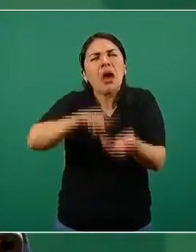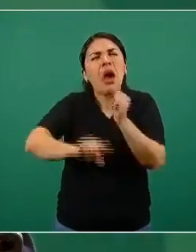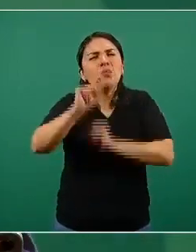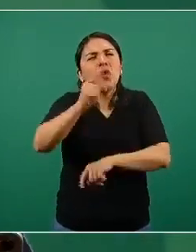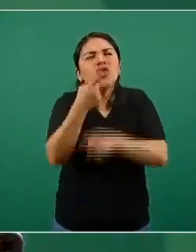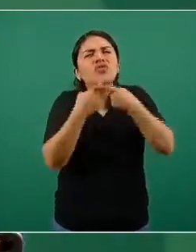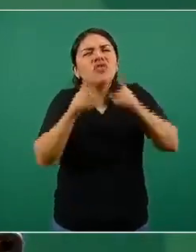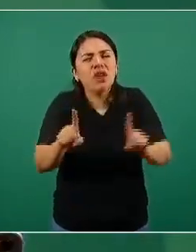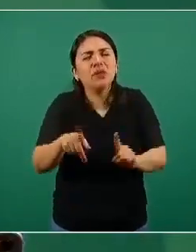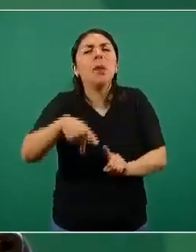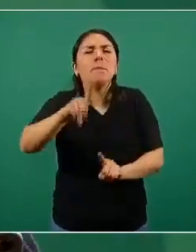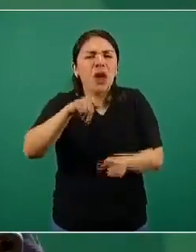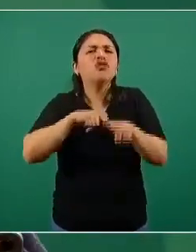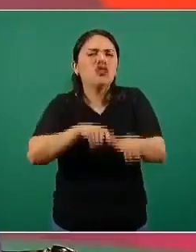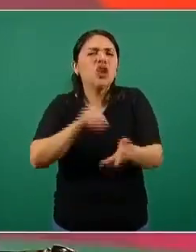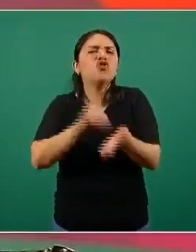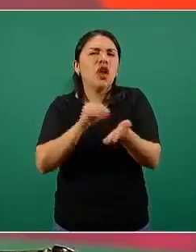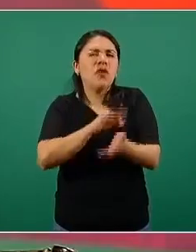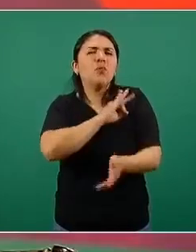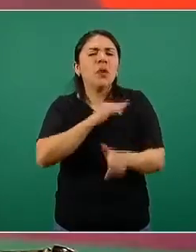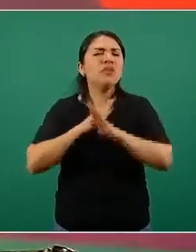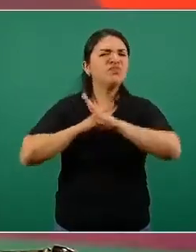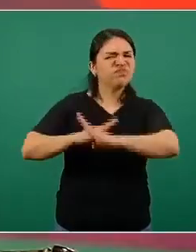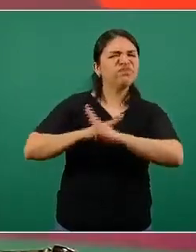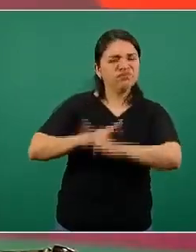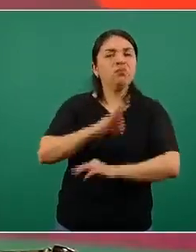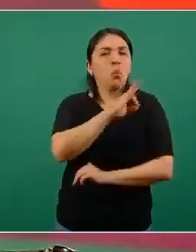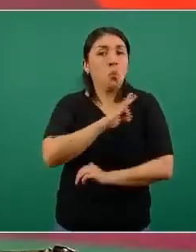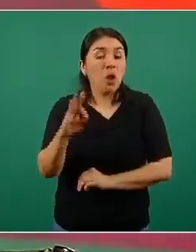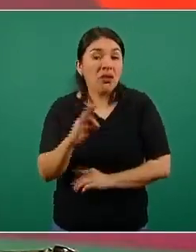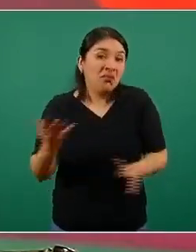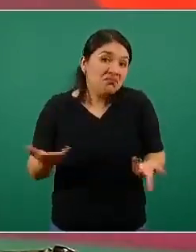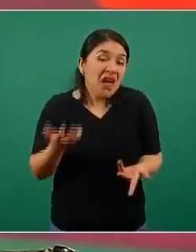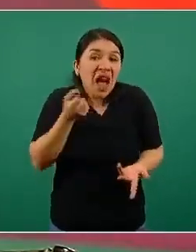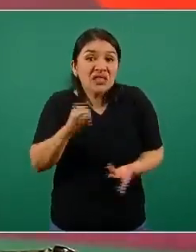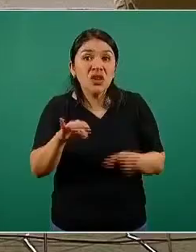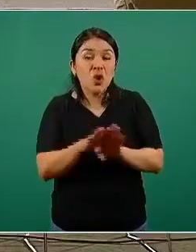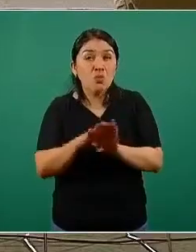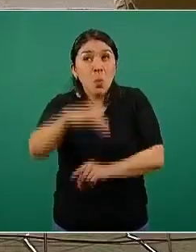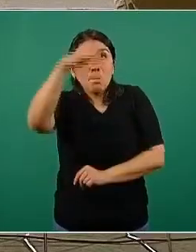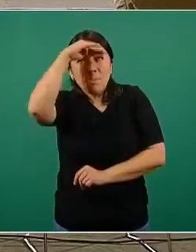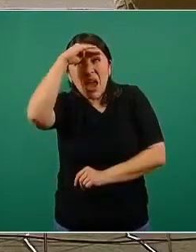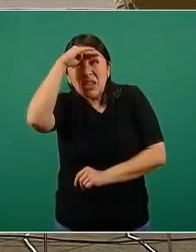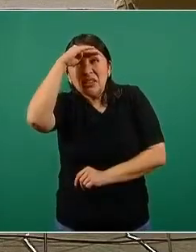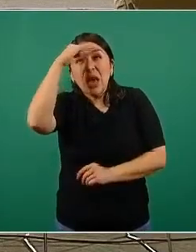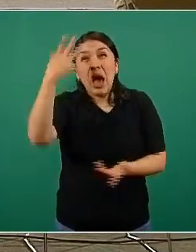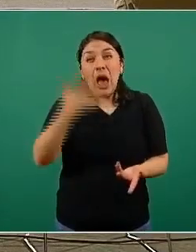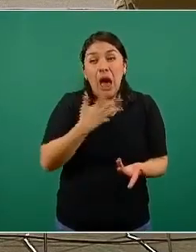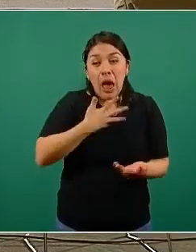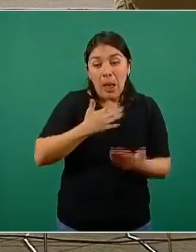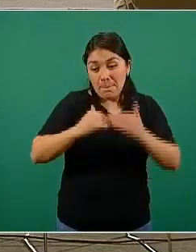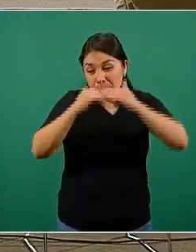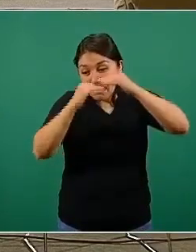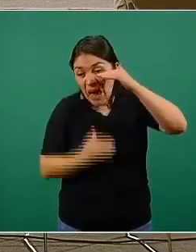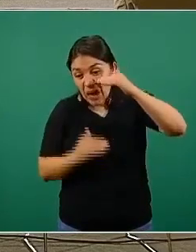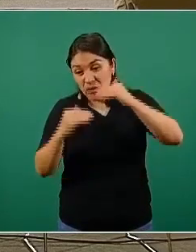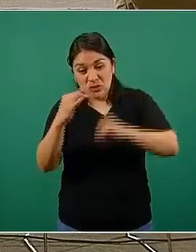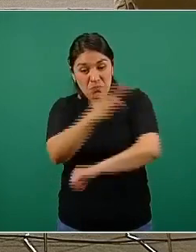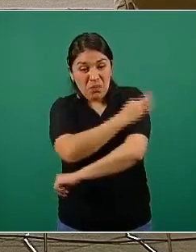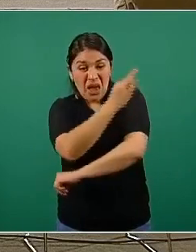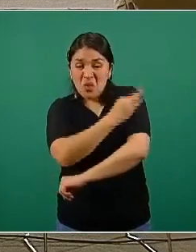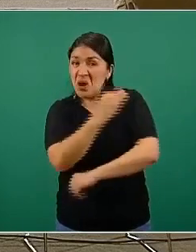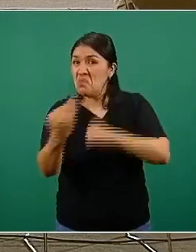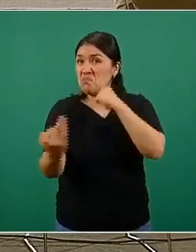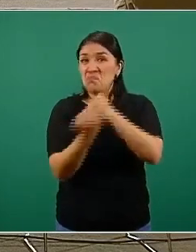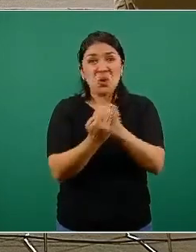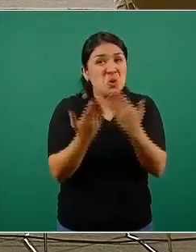sigue teniendo respuesta. Entonces, en general, no hay así una expectativa de que vaya a disminuir mucho la eficacia,